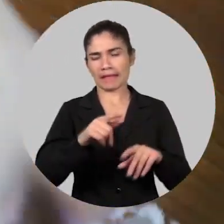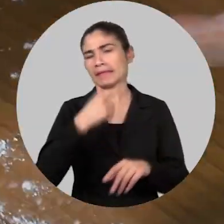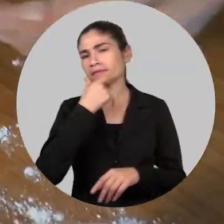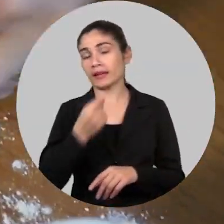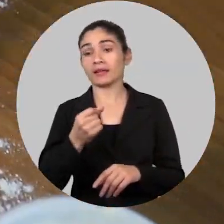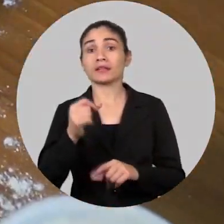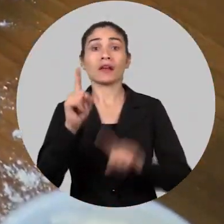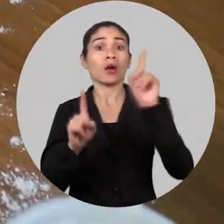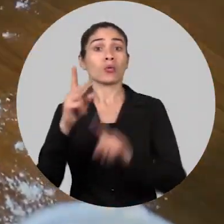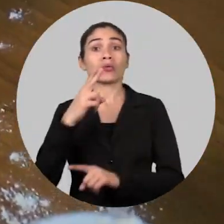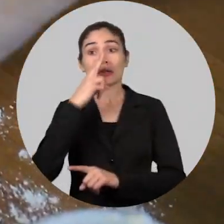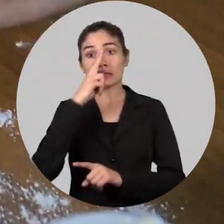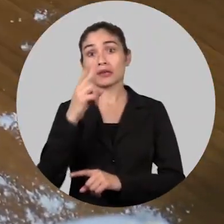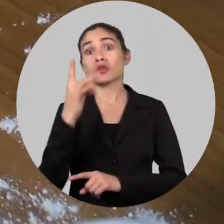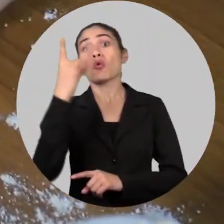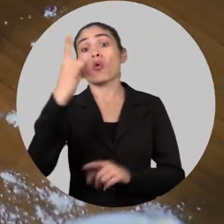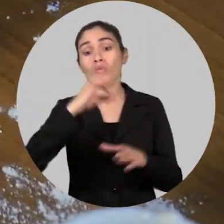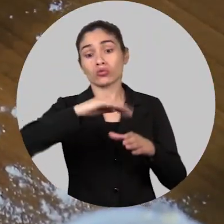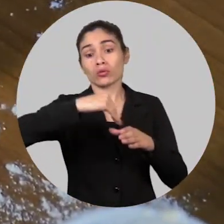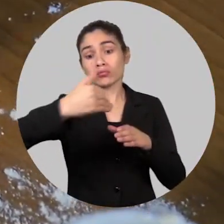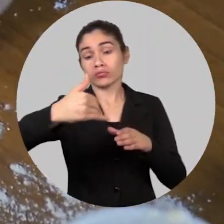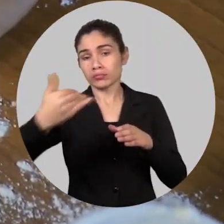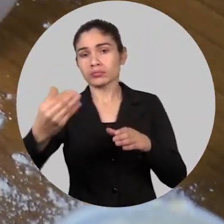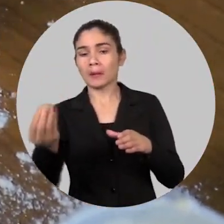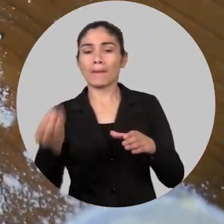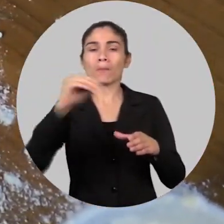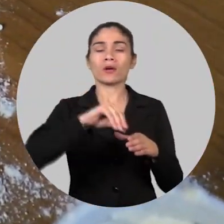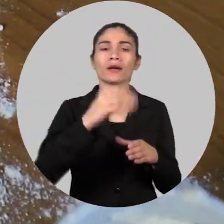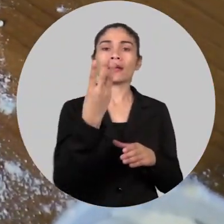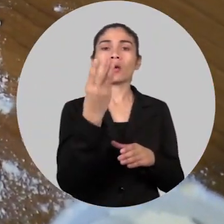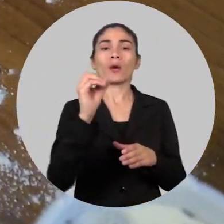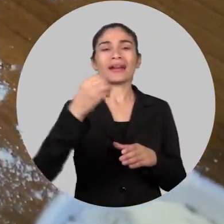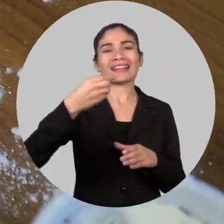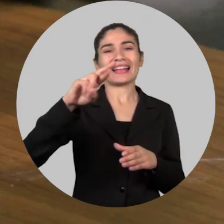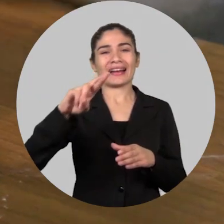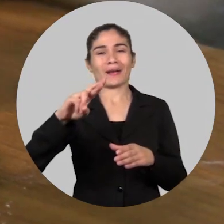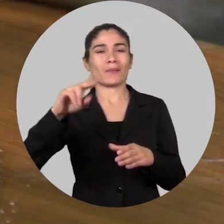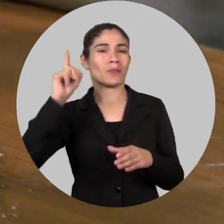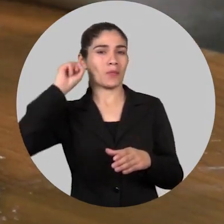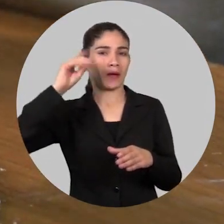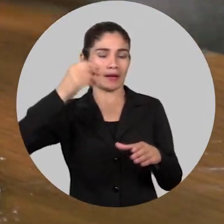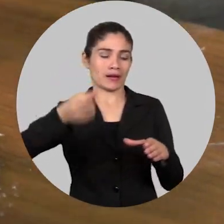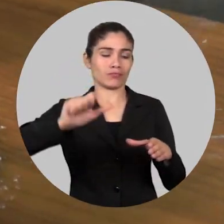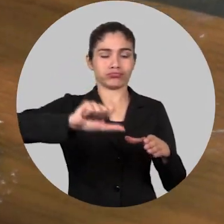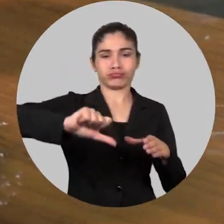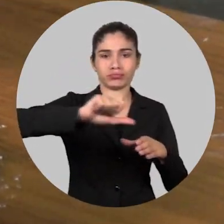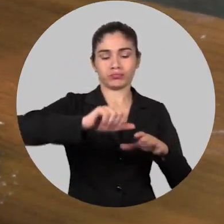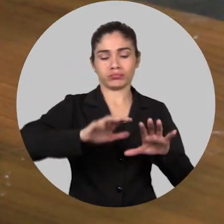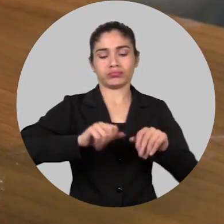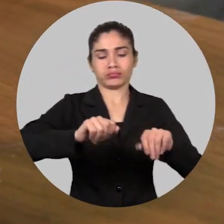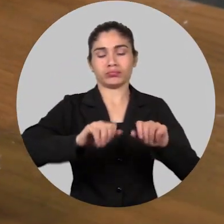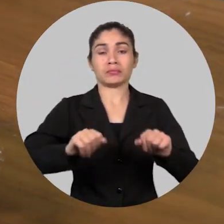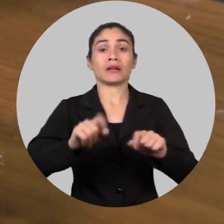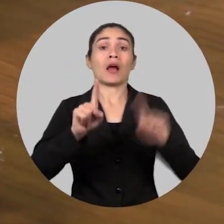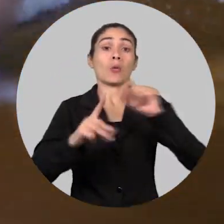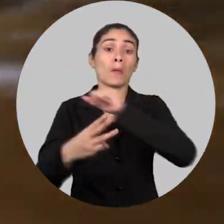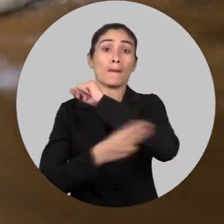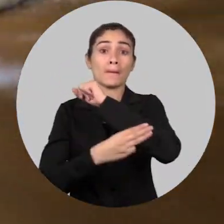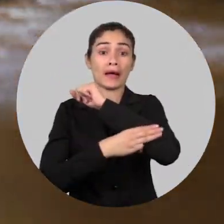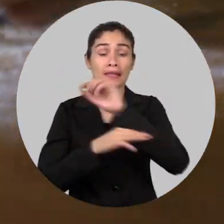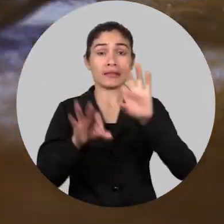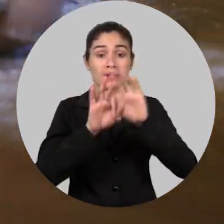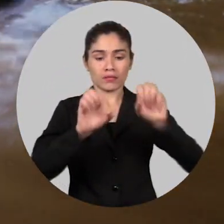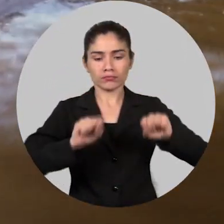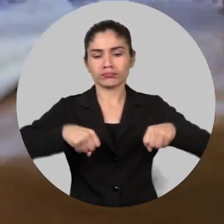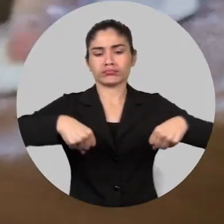En el caso que quieran de 8 porciones, a esta masa se le agrega 40 gramos más. Esto, gente, se pueden ayudar,